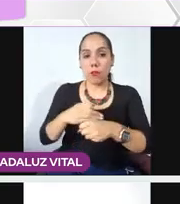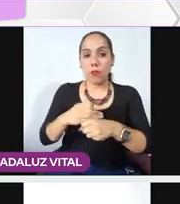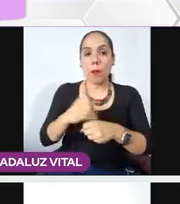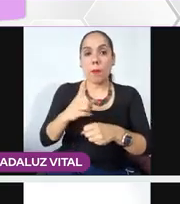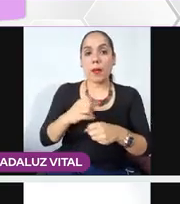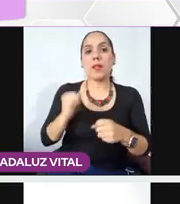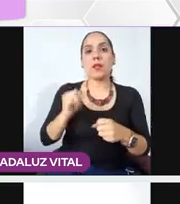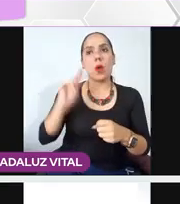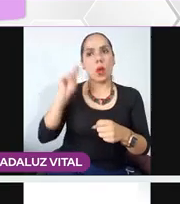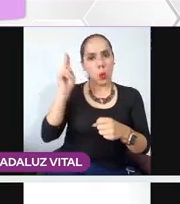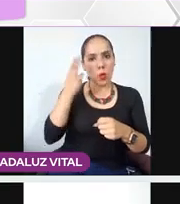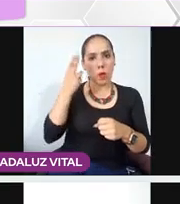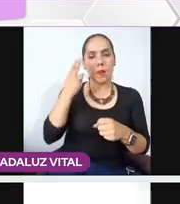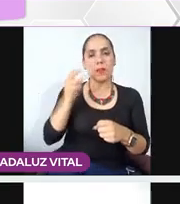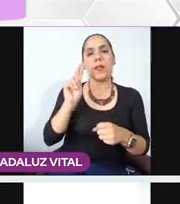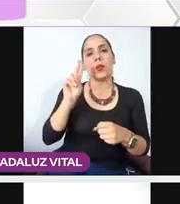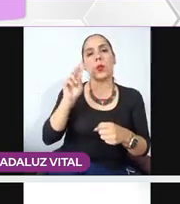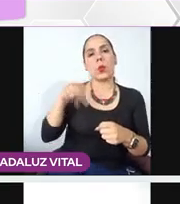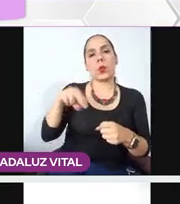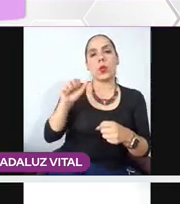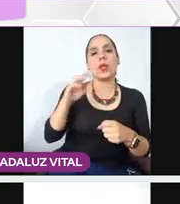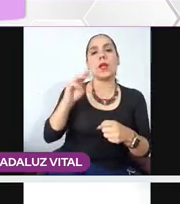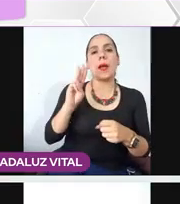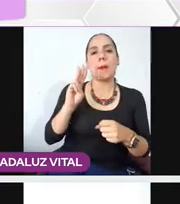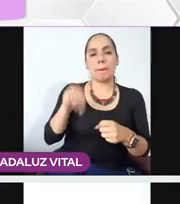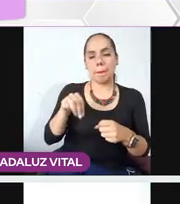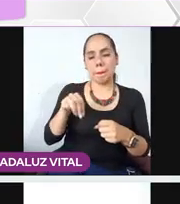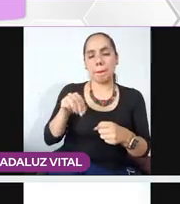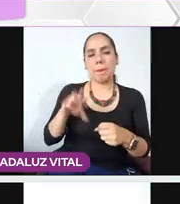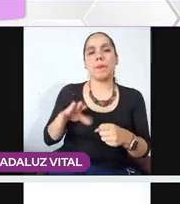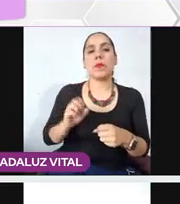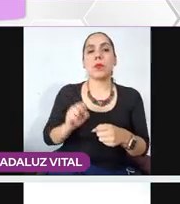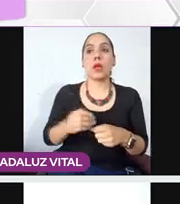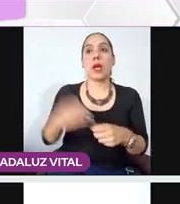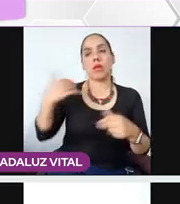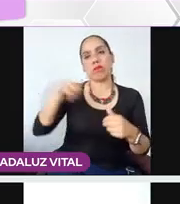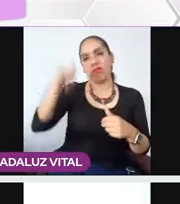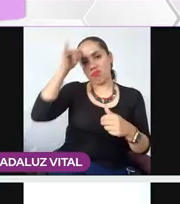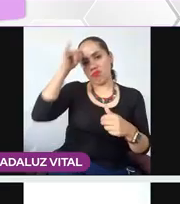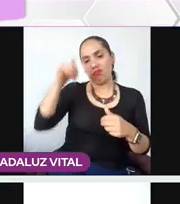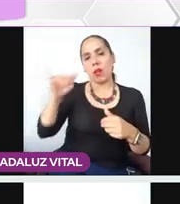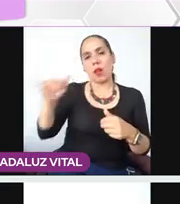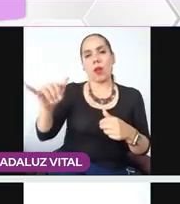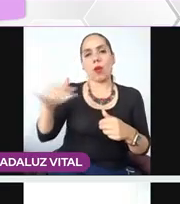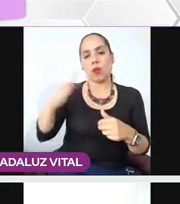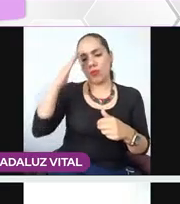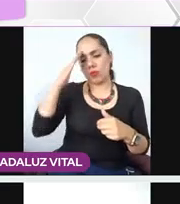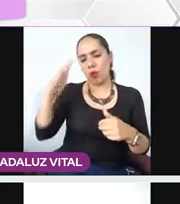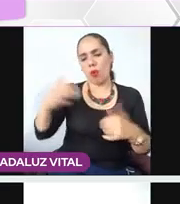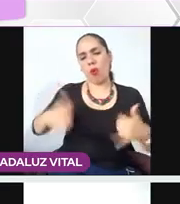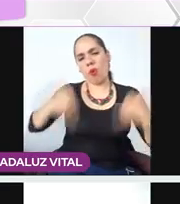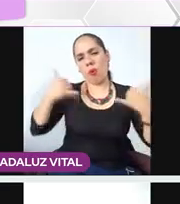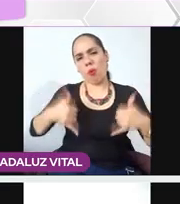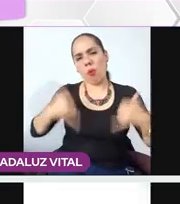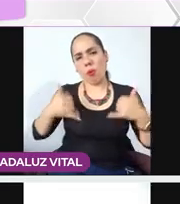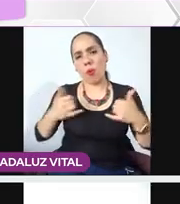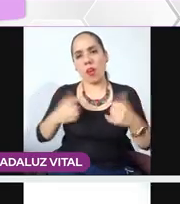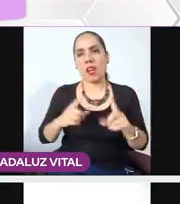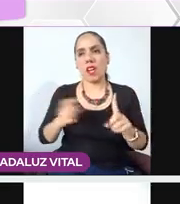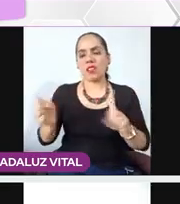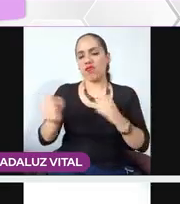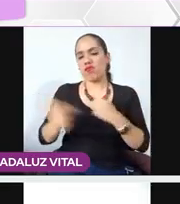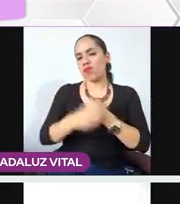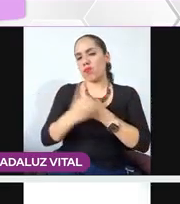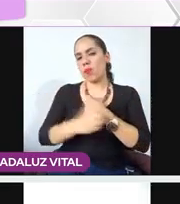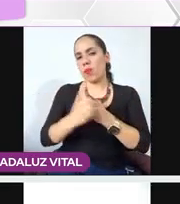Autónoma de México en dependencias y adicciones en adolescentes en conflicto con la ley. Asimismo, cumple el compromiso desde hace